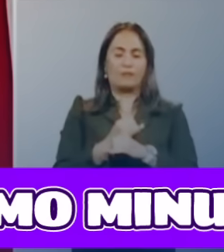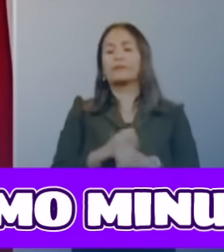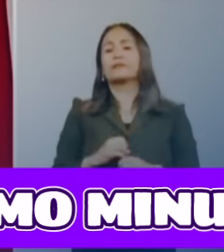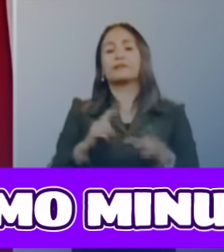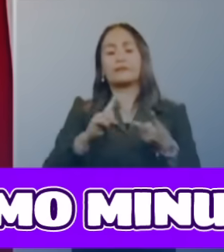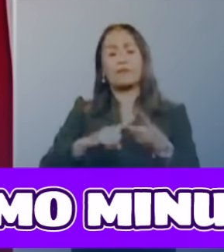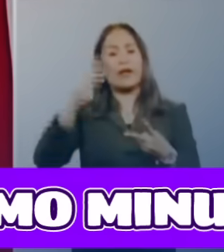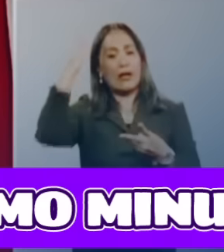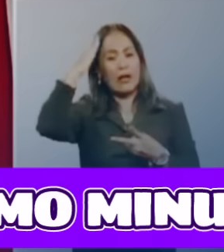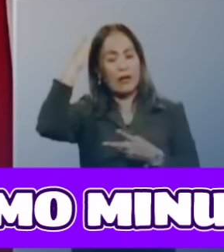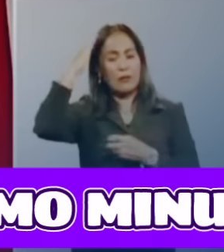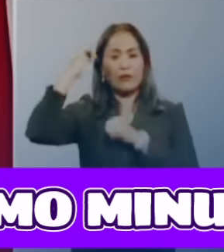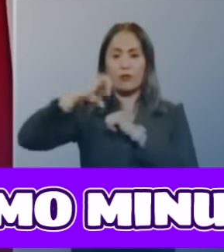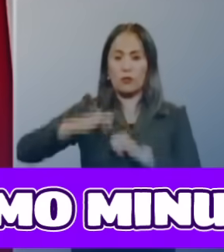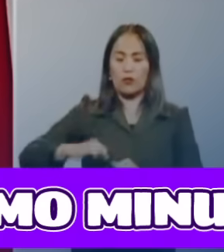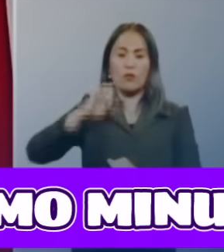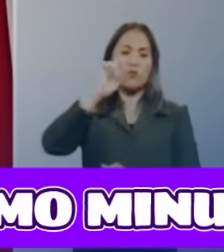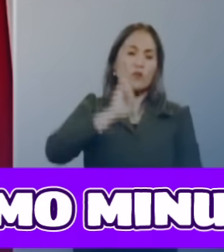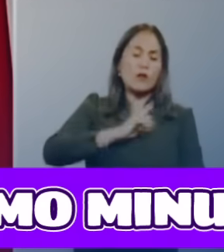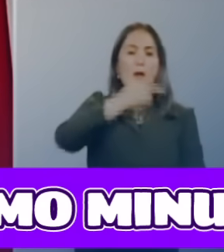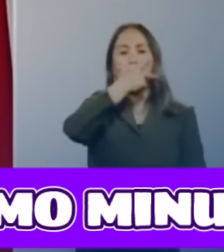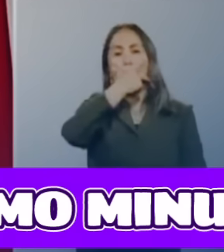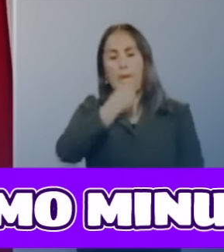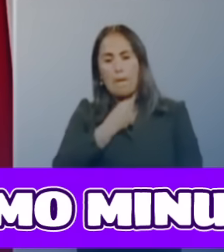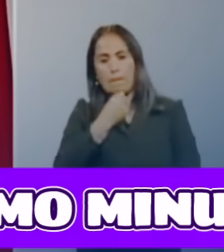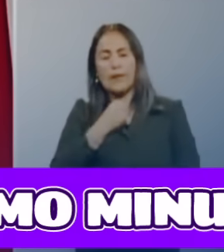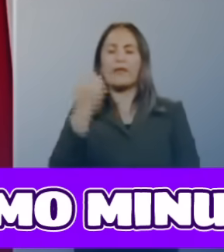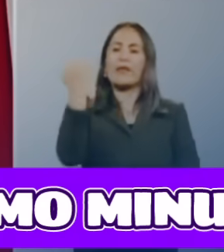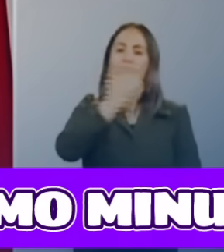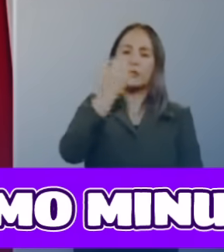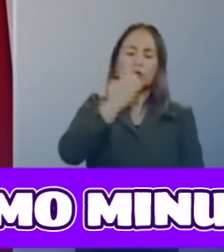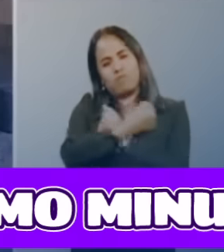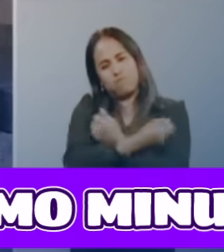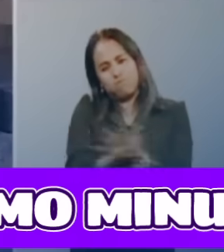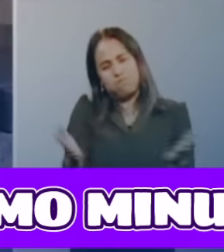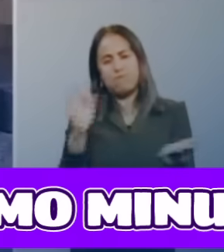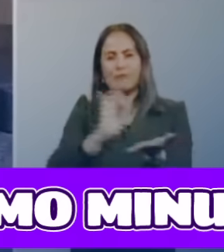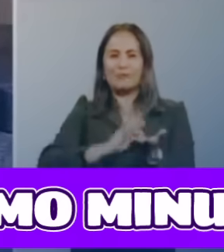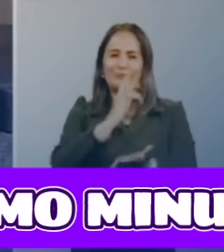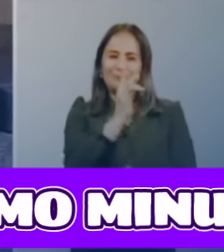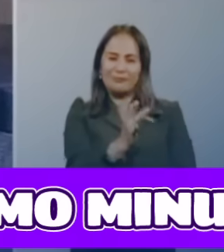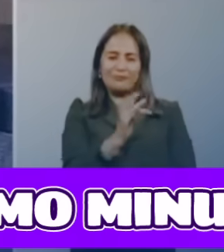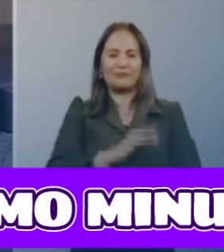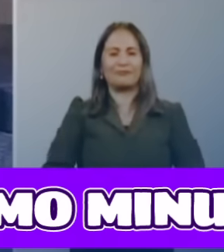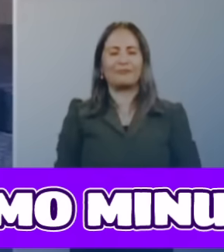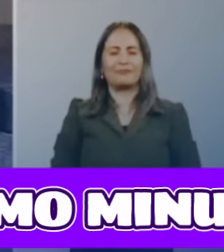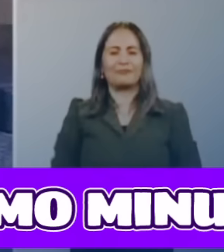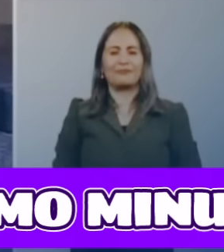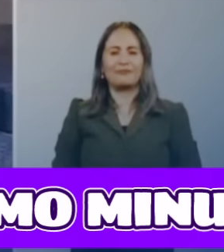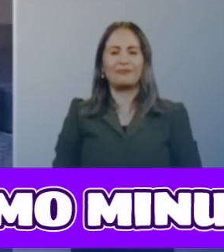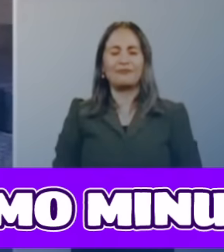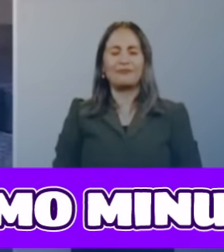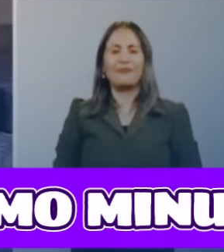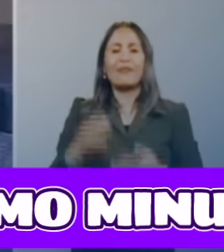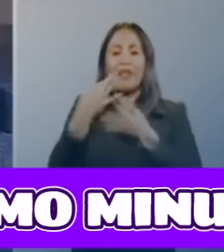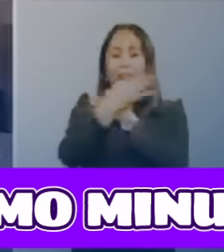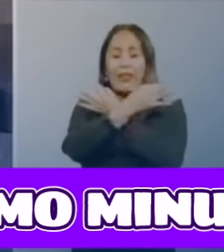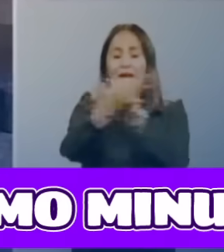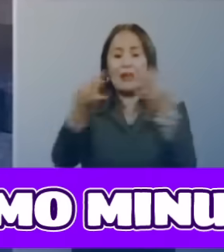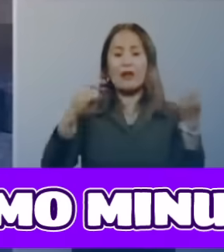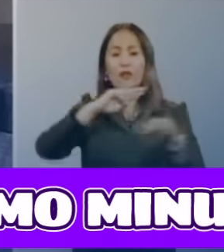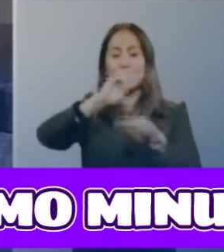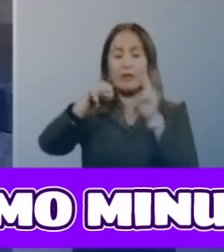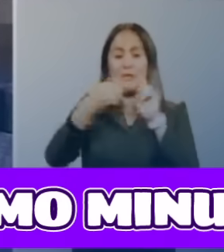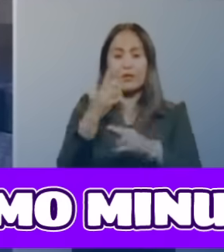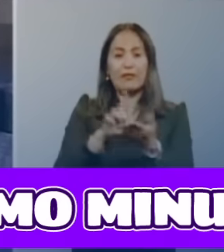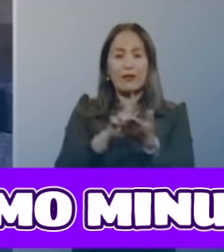la presidenta y presidente de barras y colegios de abogados. La Declaración Universal de